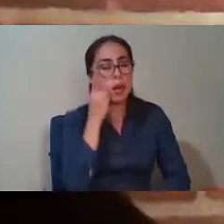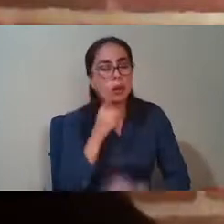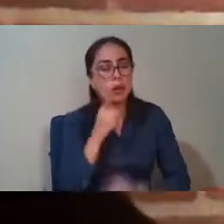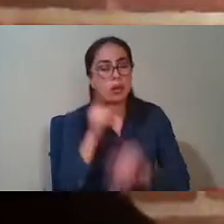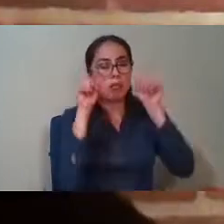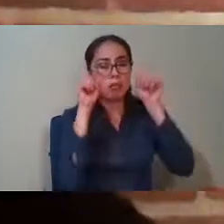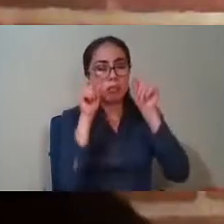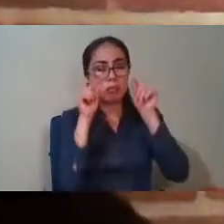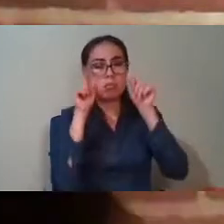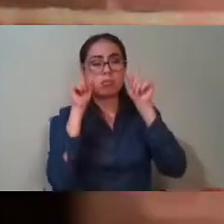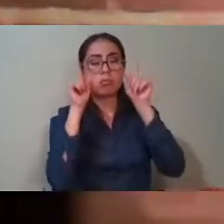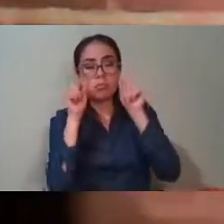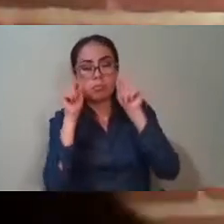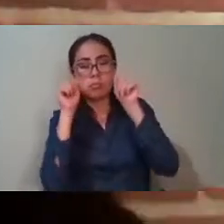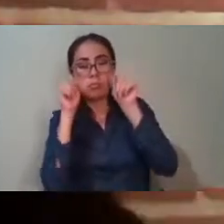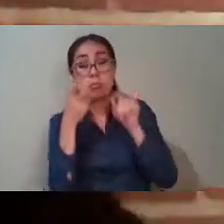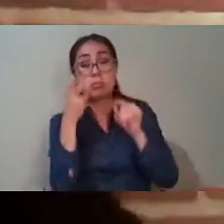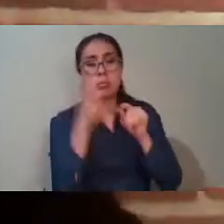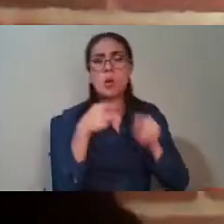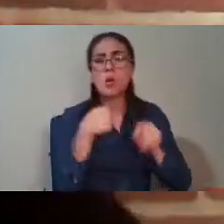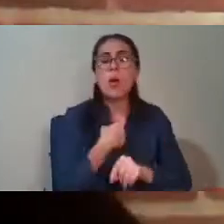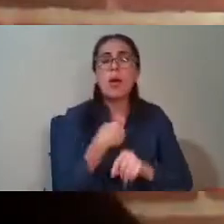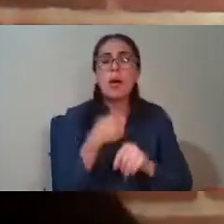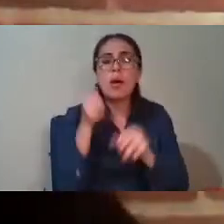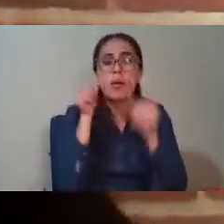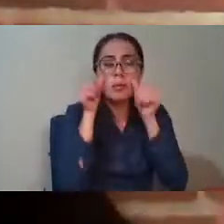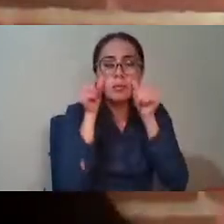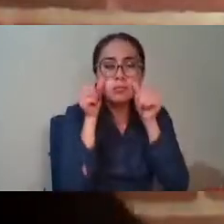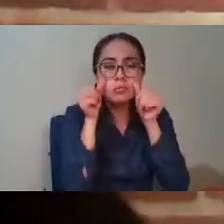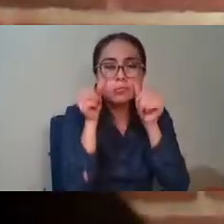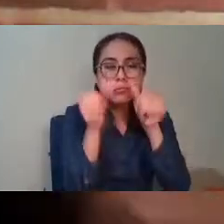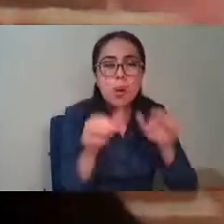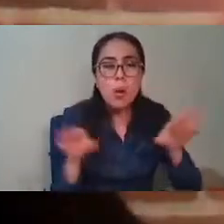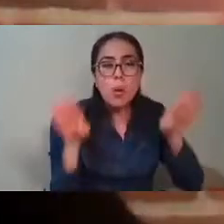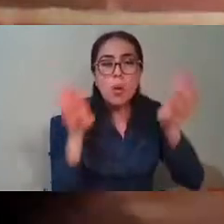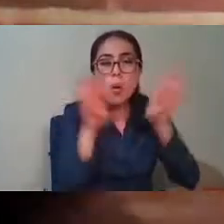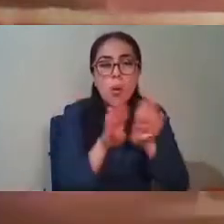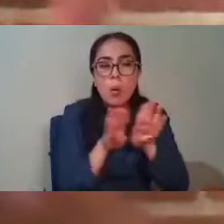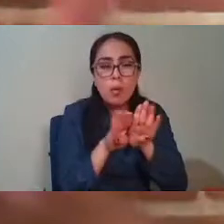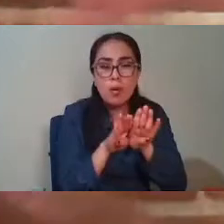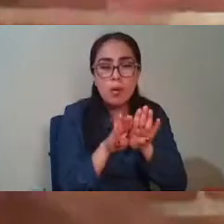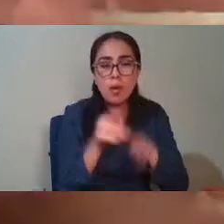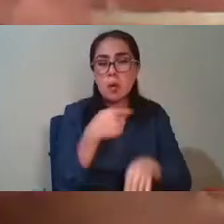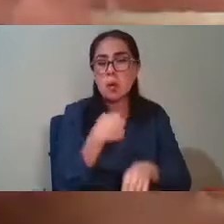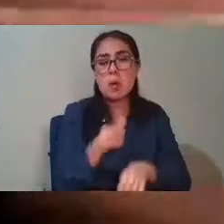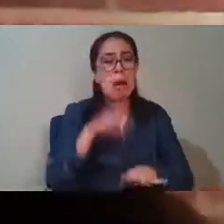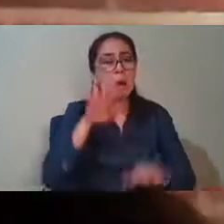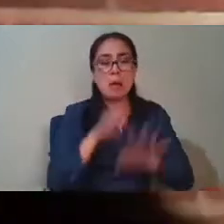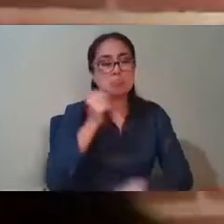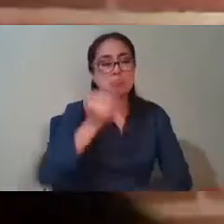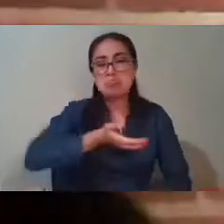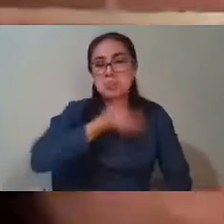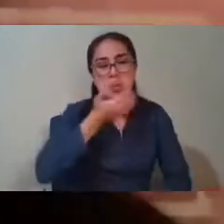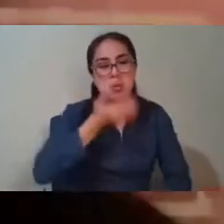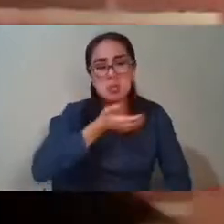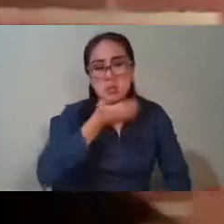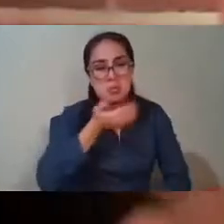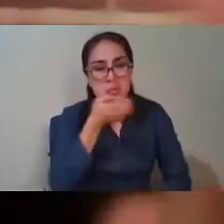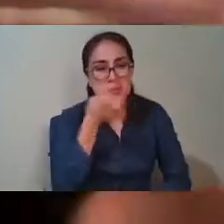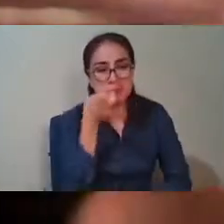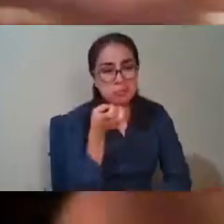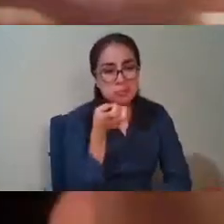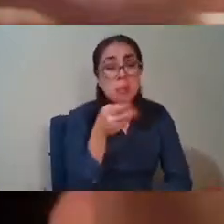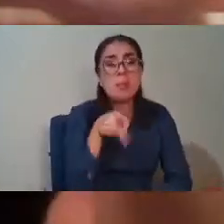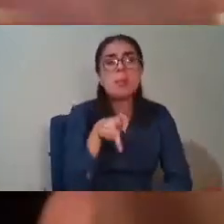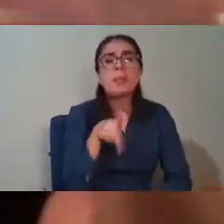encontrado, por ejemplo, la posibilidad de fluir como espectador en un soporte que normalmente me rechaza, que es este soporte largo. Termino